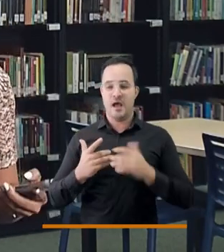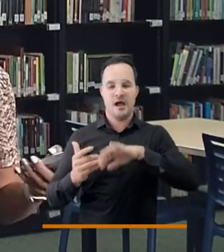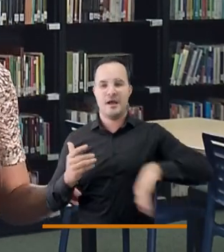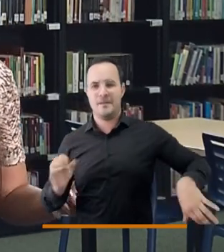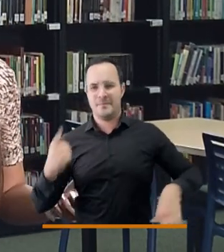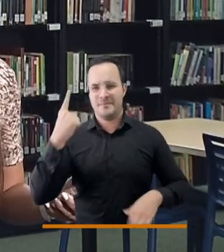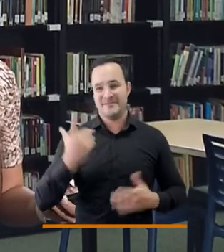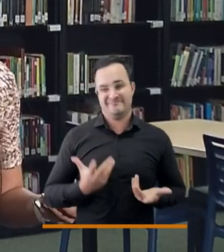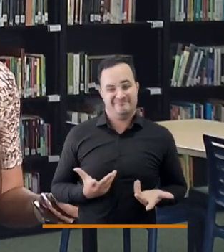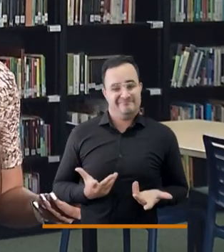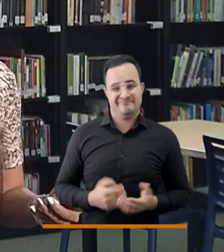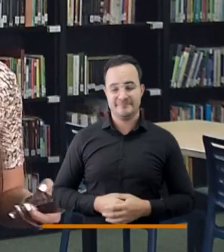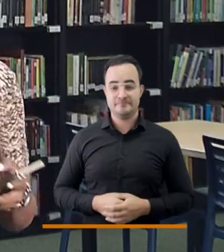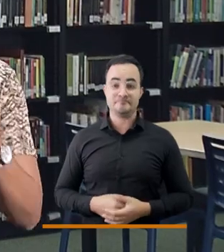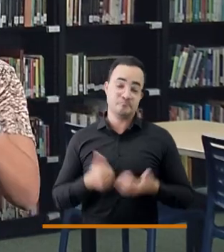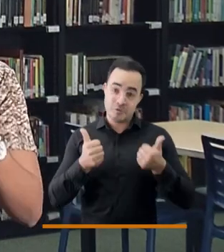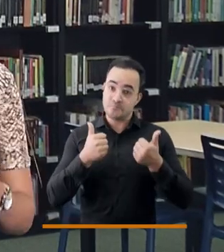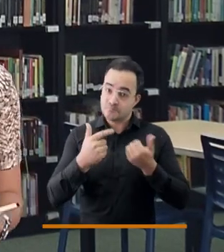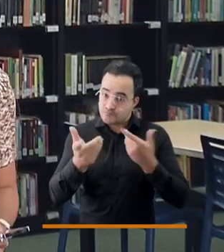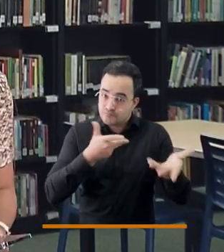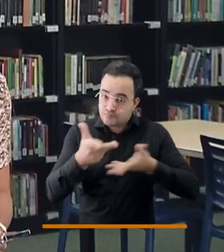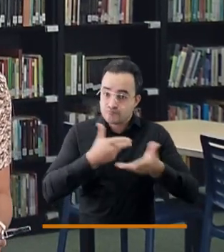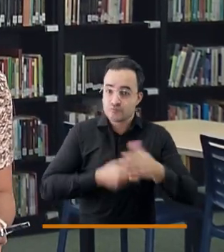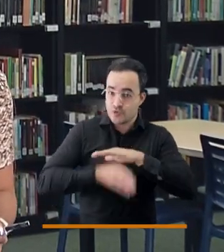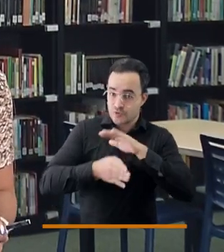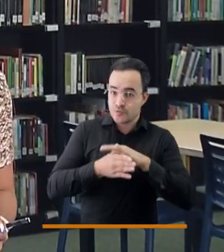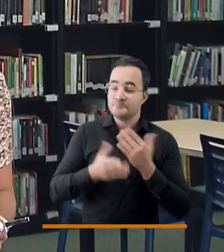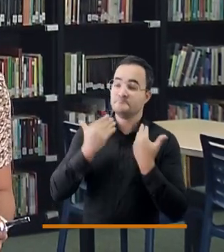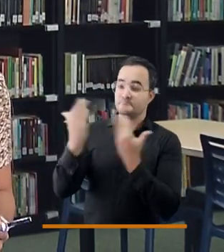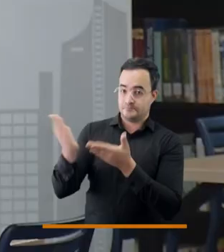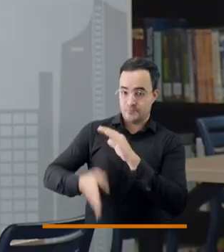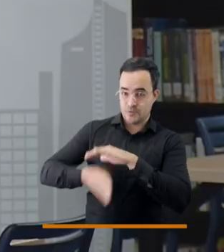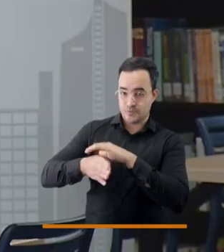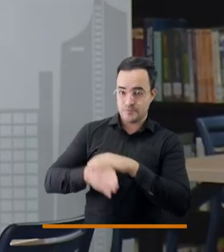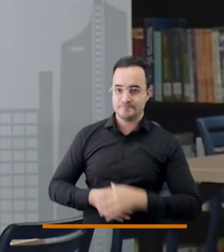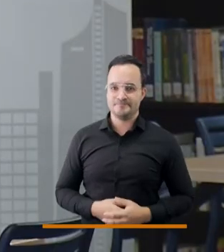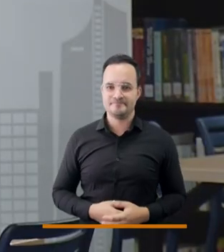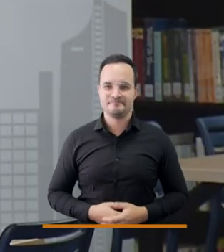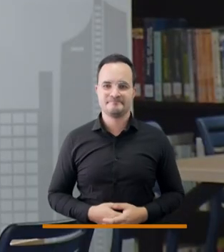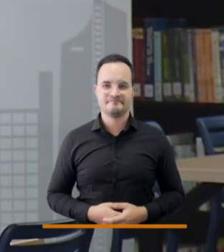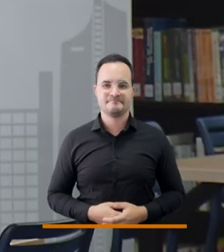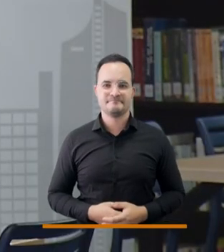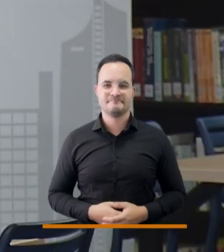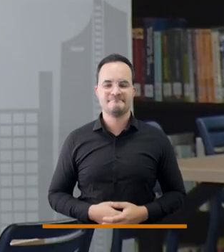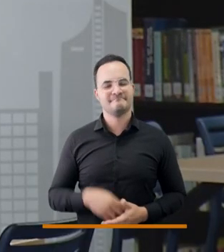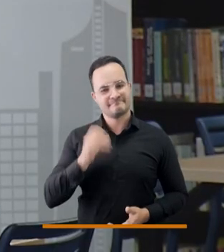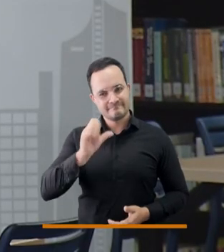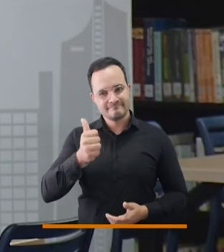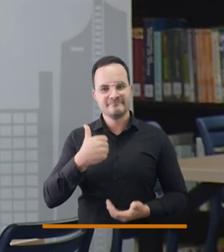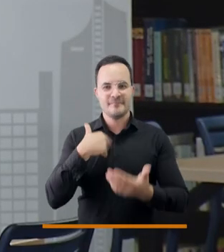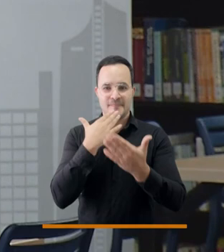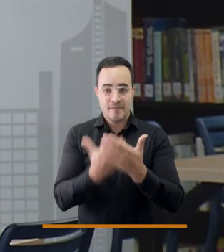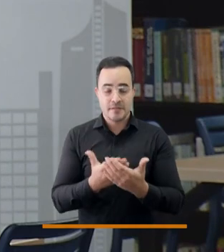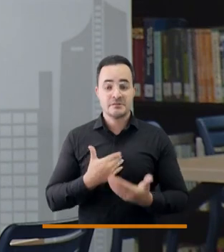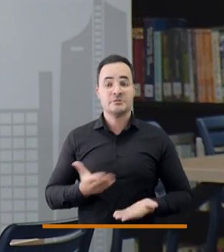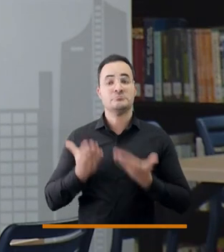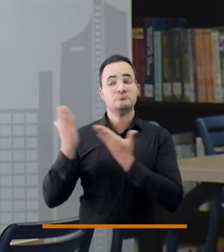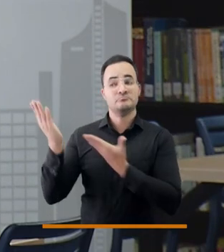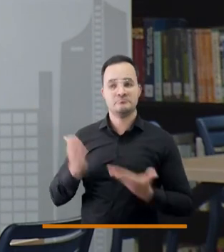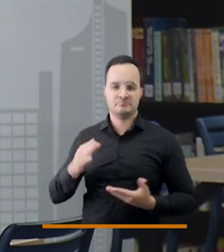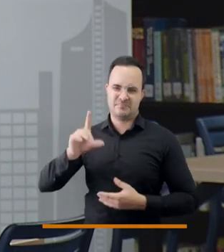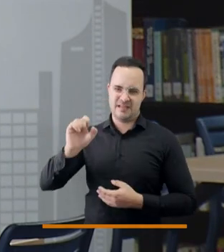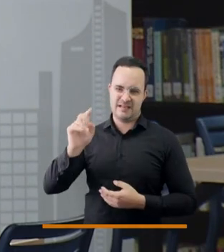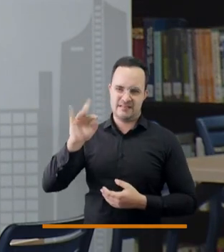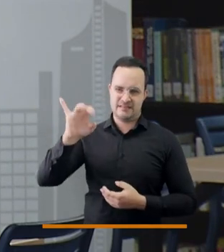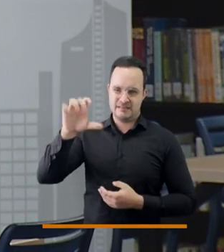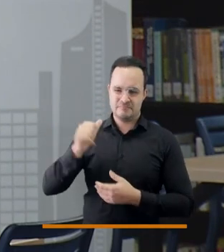ustedes interactuando con nosotros, siga usted, Katherine. Continuamos entonces en De Frente, concejal Leticia,